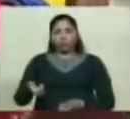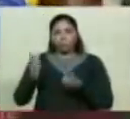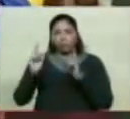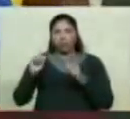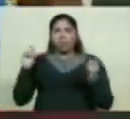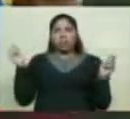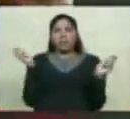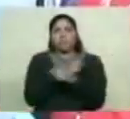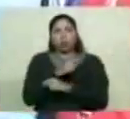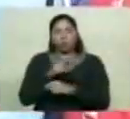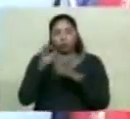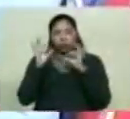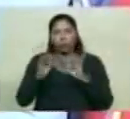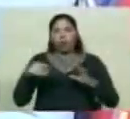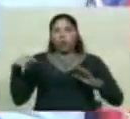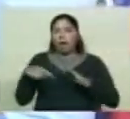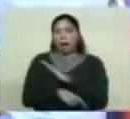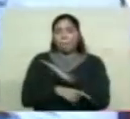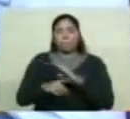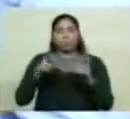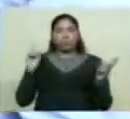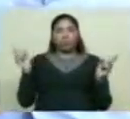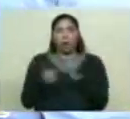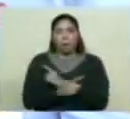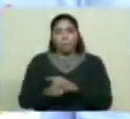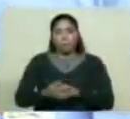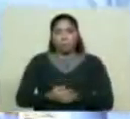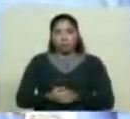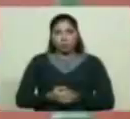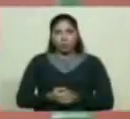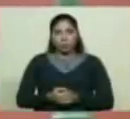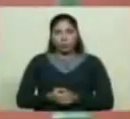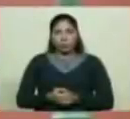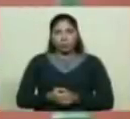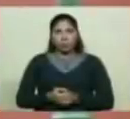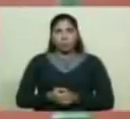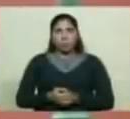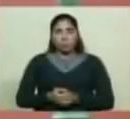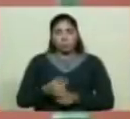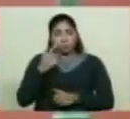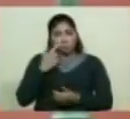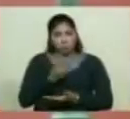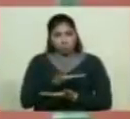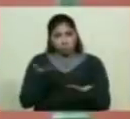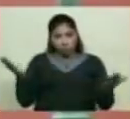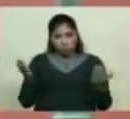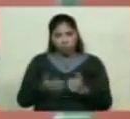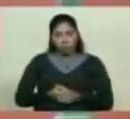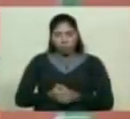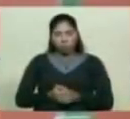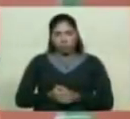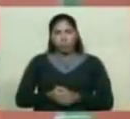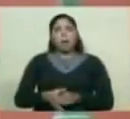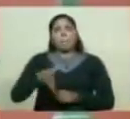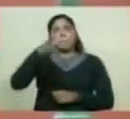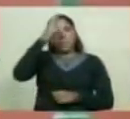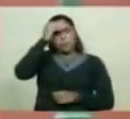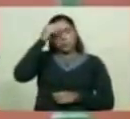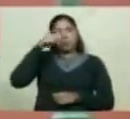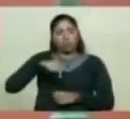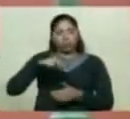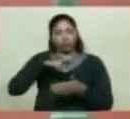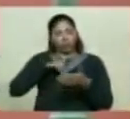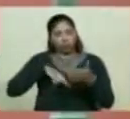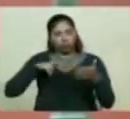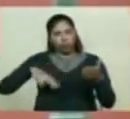profundas para hacer avanzar la humanidad allí está la mayor lección de este discurso